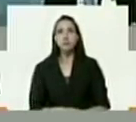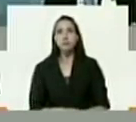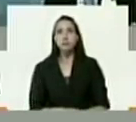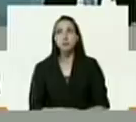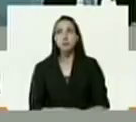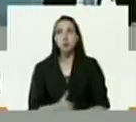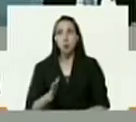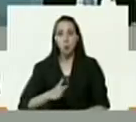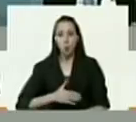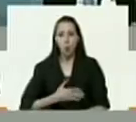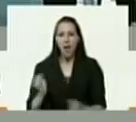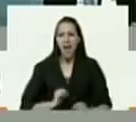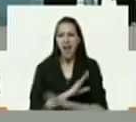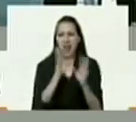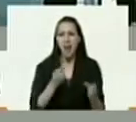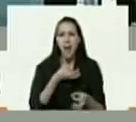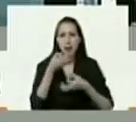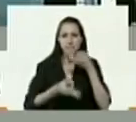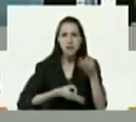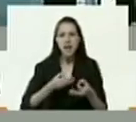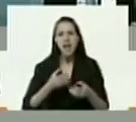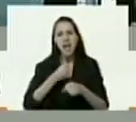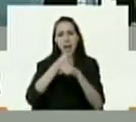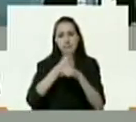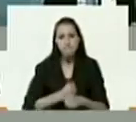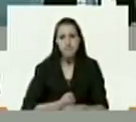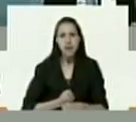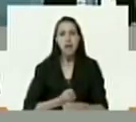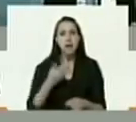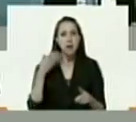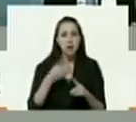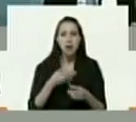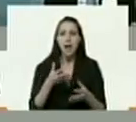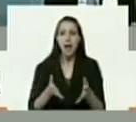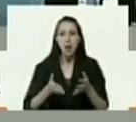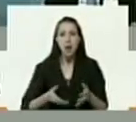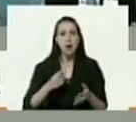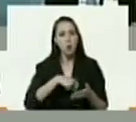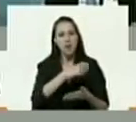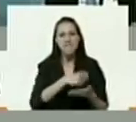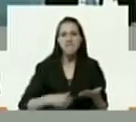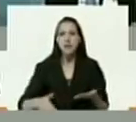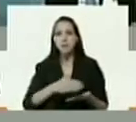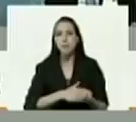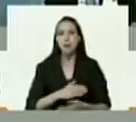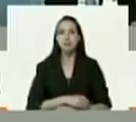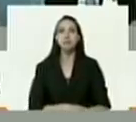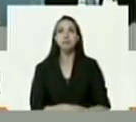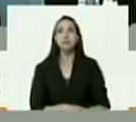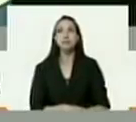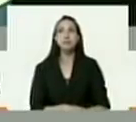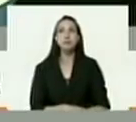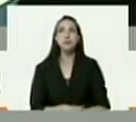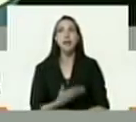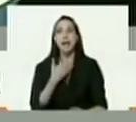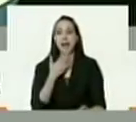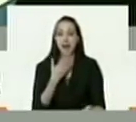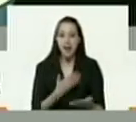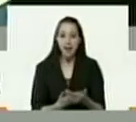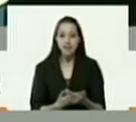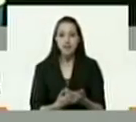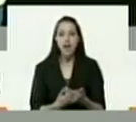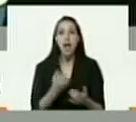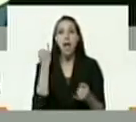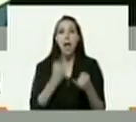¿Puede aclarar qué es lo que ustedes esperan, qué esperan lograr con estas firmas? Sí, muchas gracias. Efectivamente, en el último mes